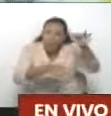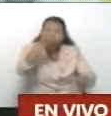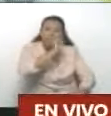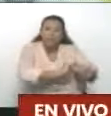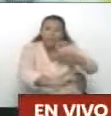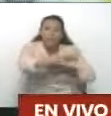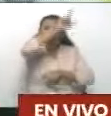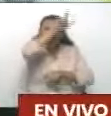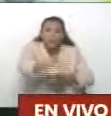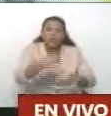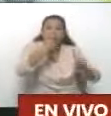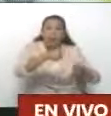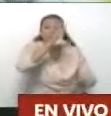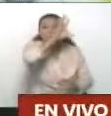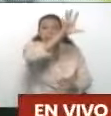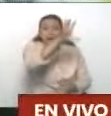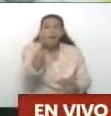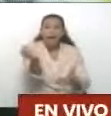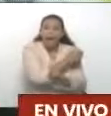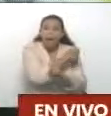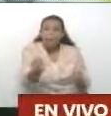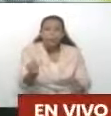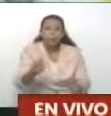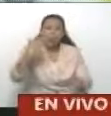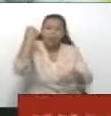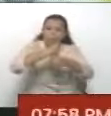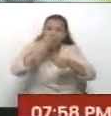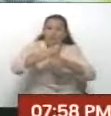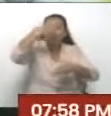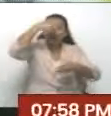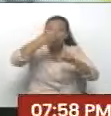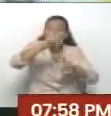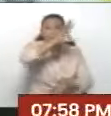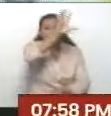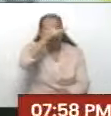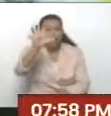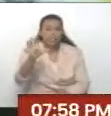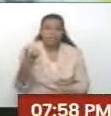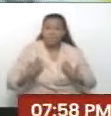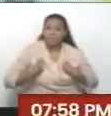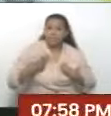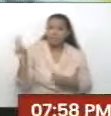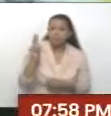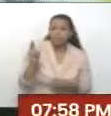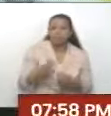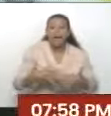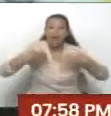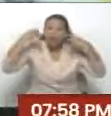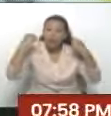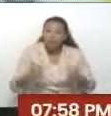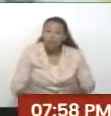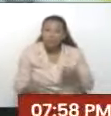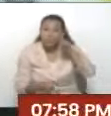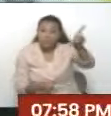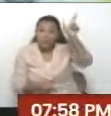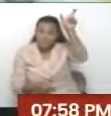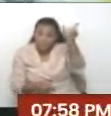nuestra gente de los abusos laborales que hay en algunos de esos países. Y además garantizar,